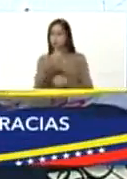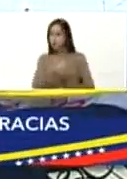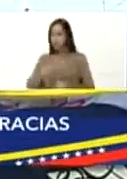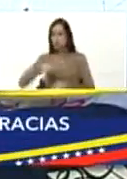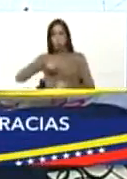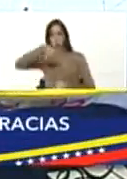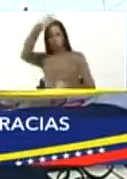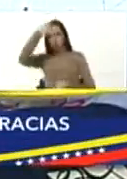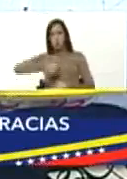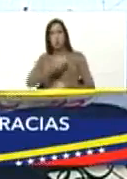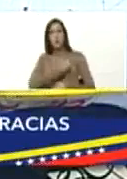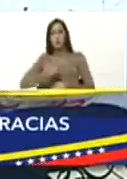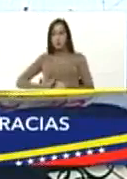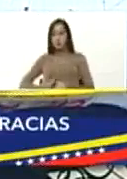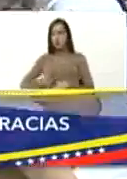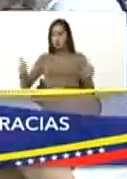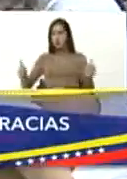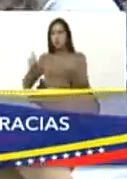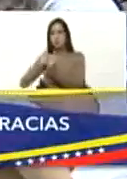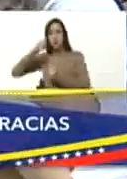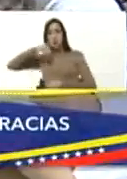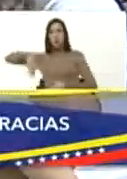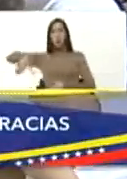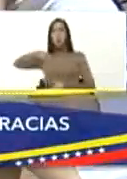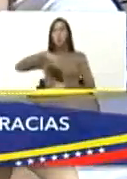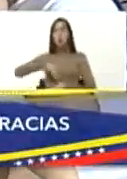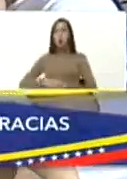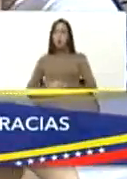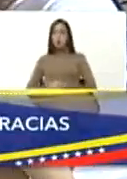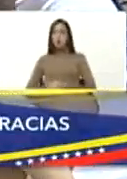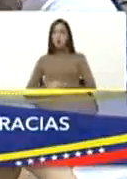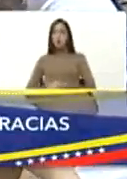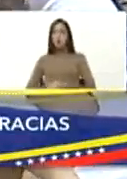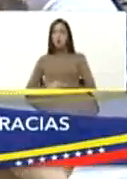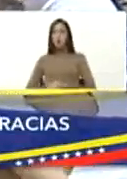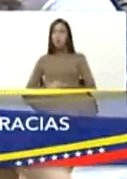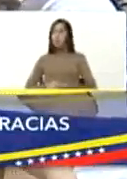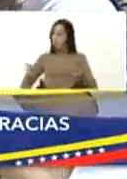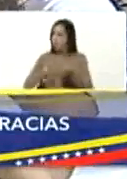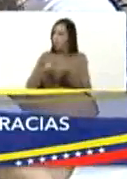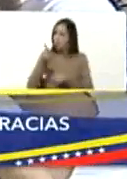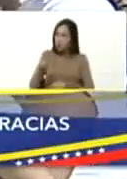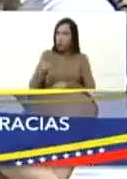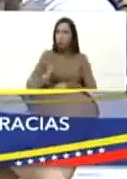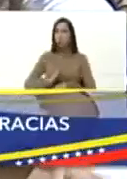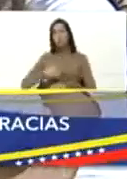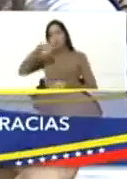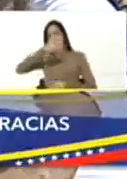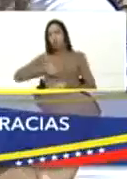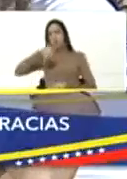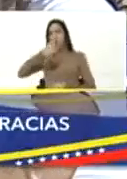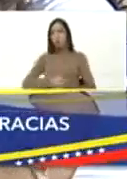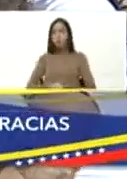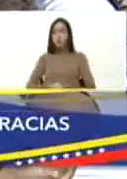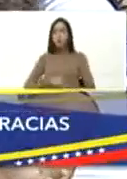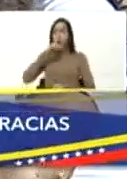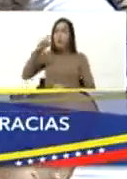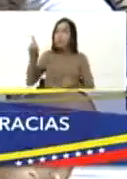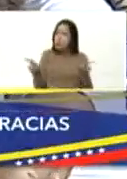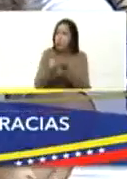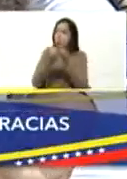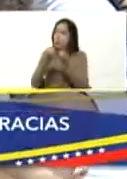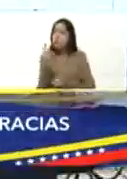soy presidente pueblo, yo soy Ricardo, Nicolás es Ricardo, y Ricardo es Nicolás, somos